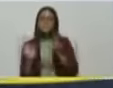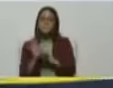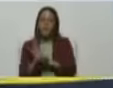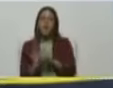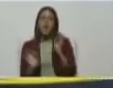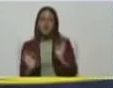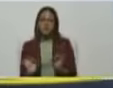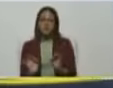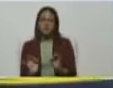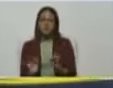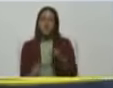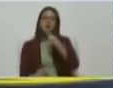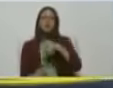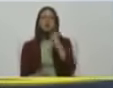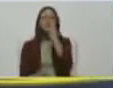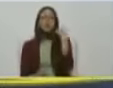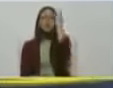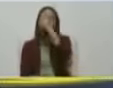Somos gente de una sola cara.